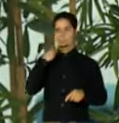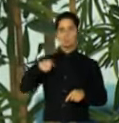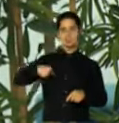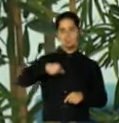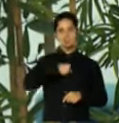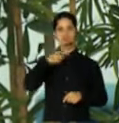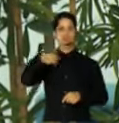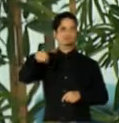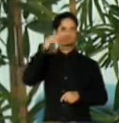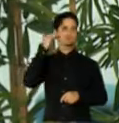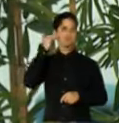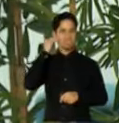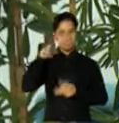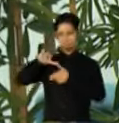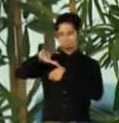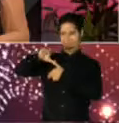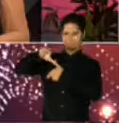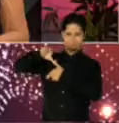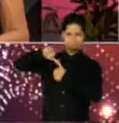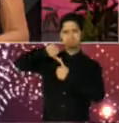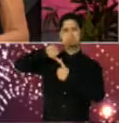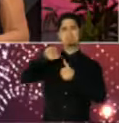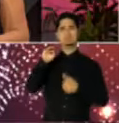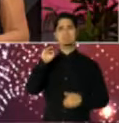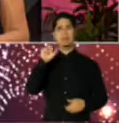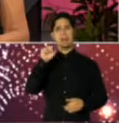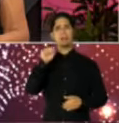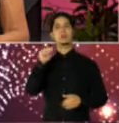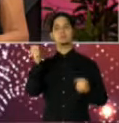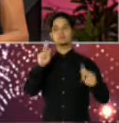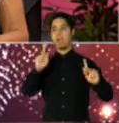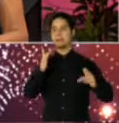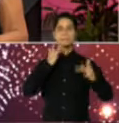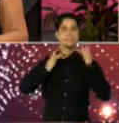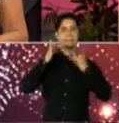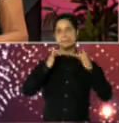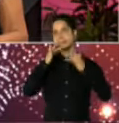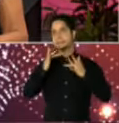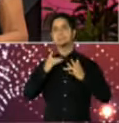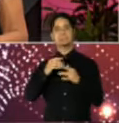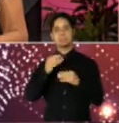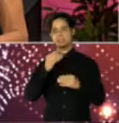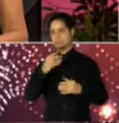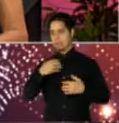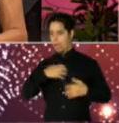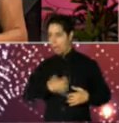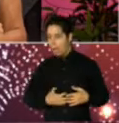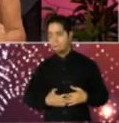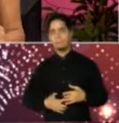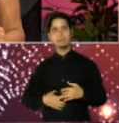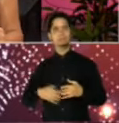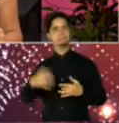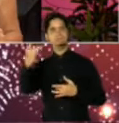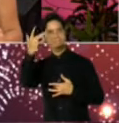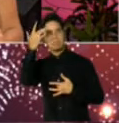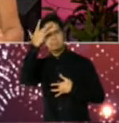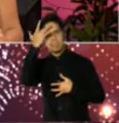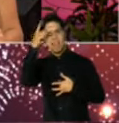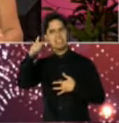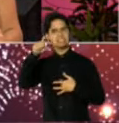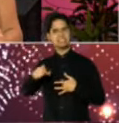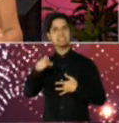donde aquí muchas personas pasaron por necesidad, por escasez, por hambre, por enfermedad y por necesidad. Y